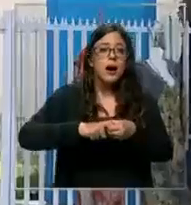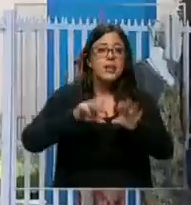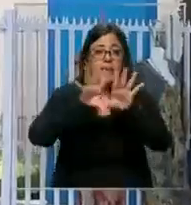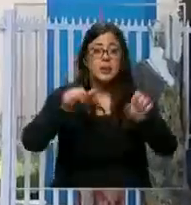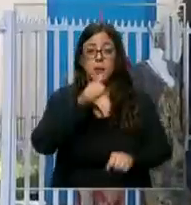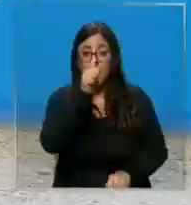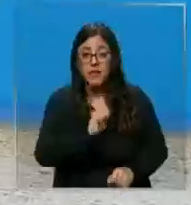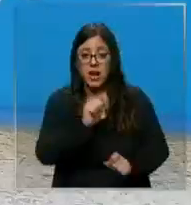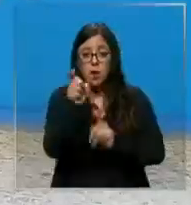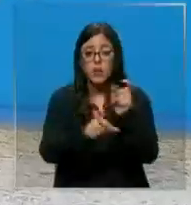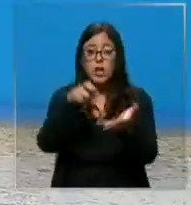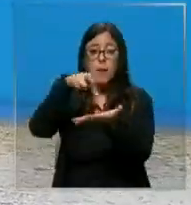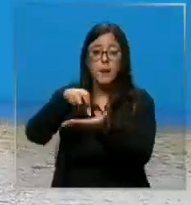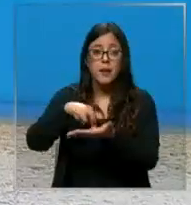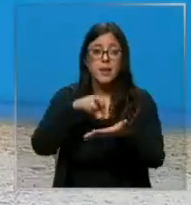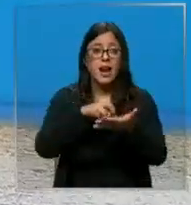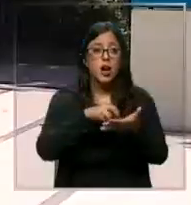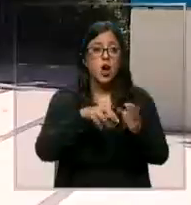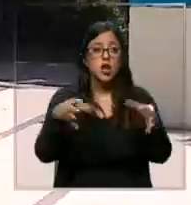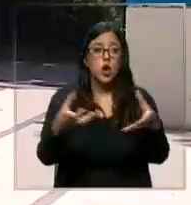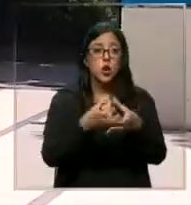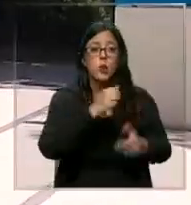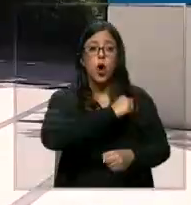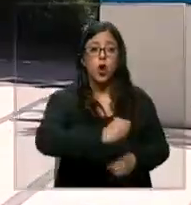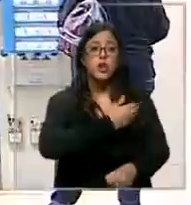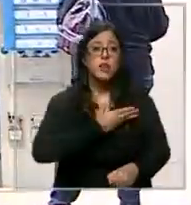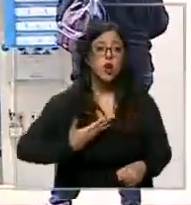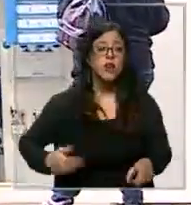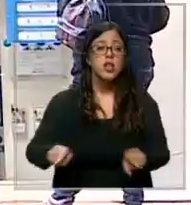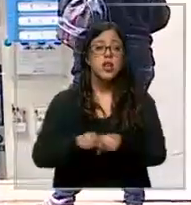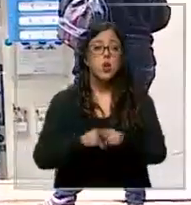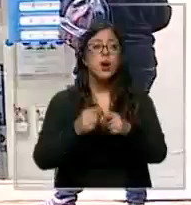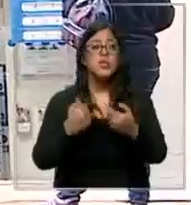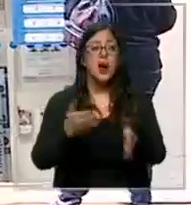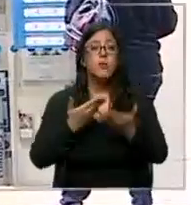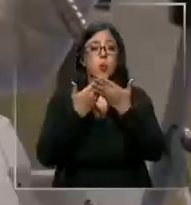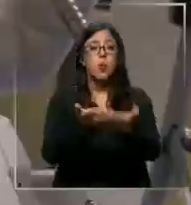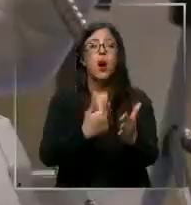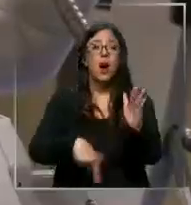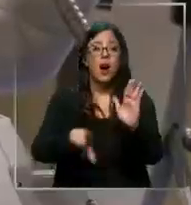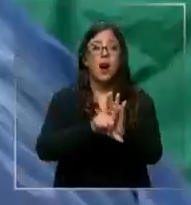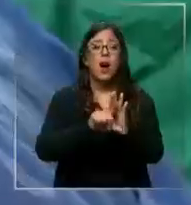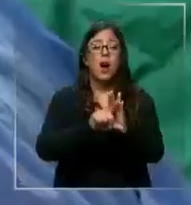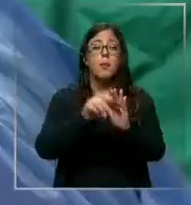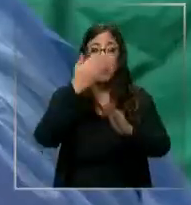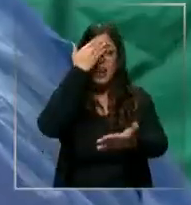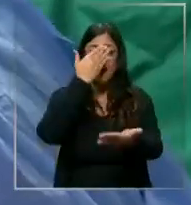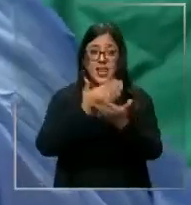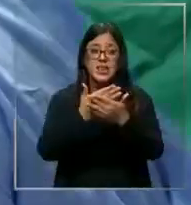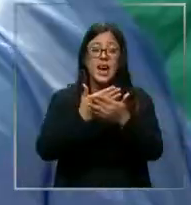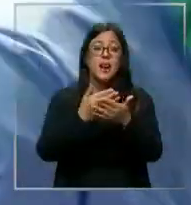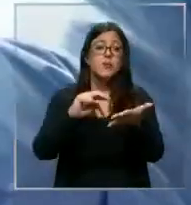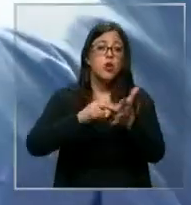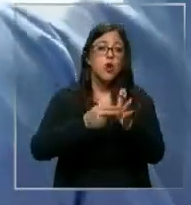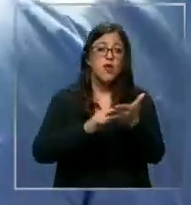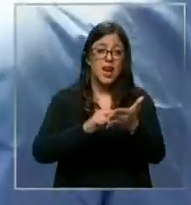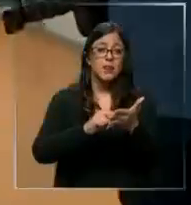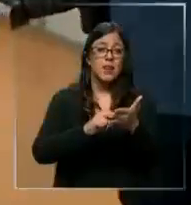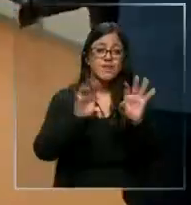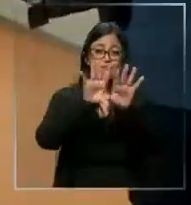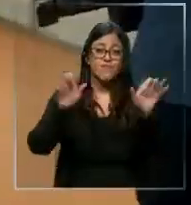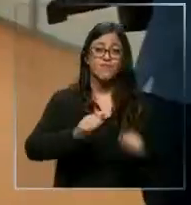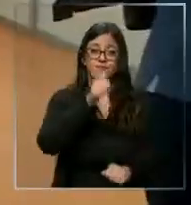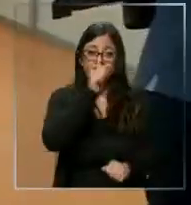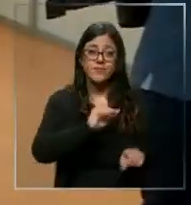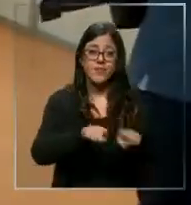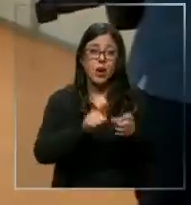salud parlamentarios De oposición también presentaron una propuesta legislativa para enfrentar la eventual crisis del sistema privado que día a